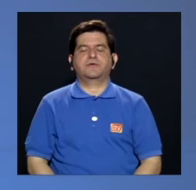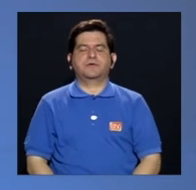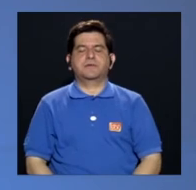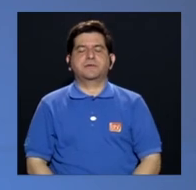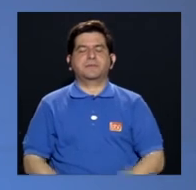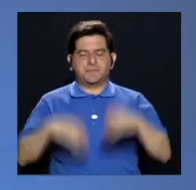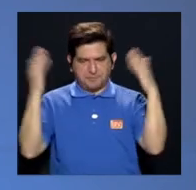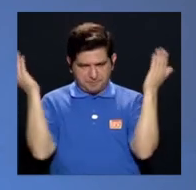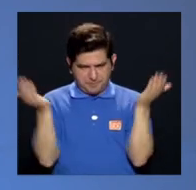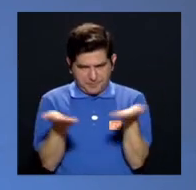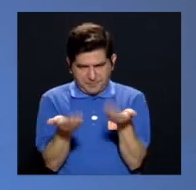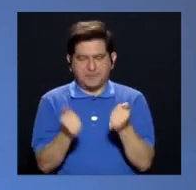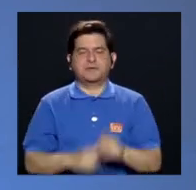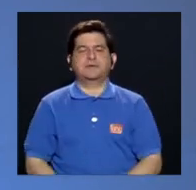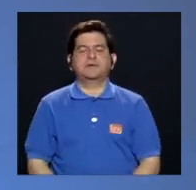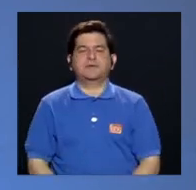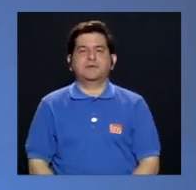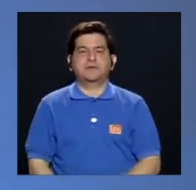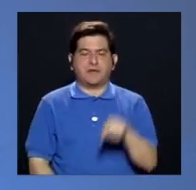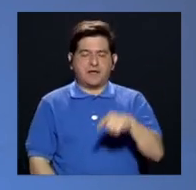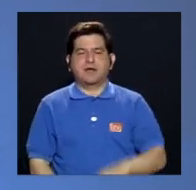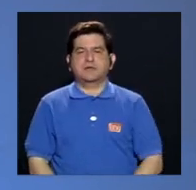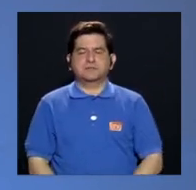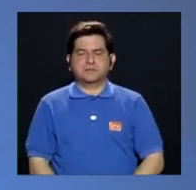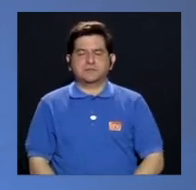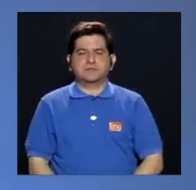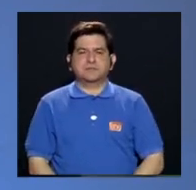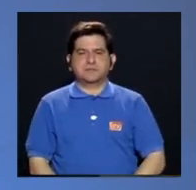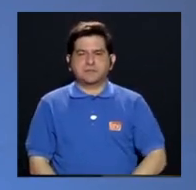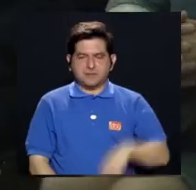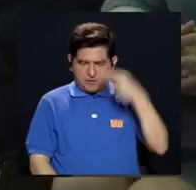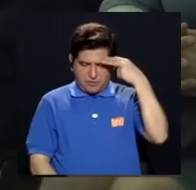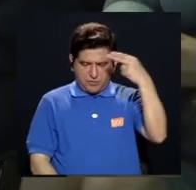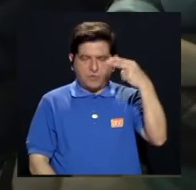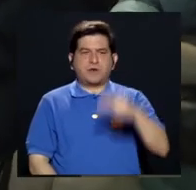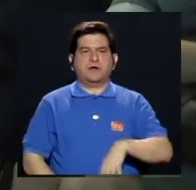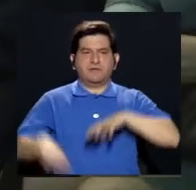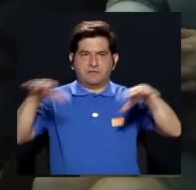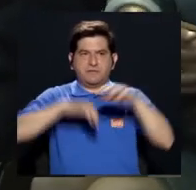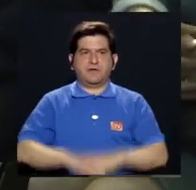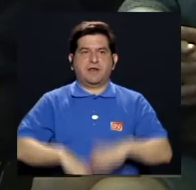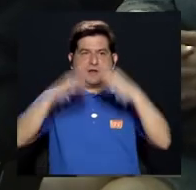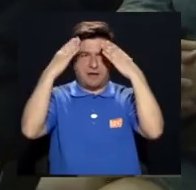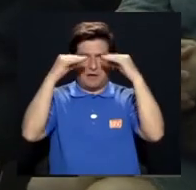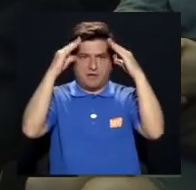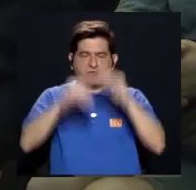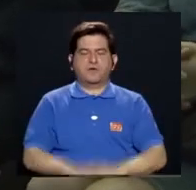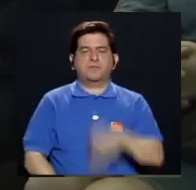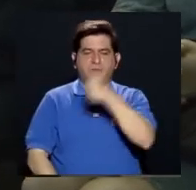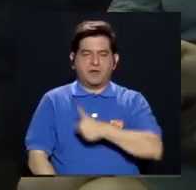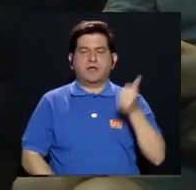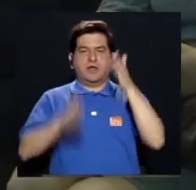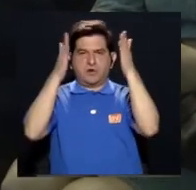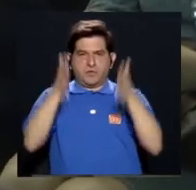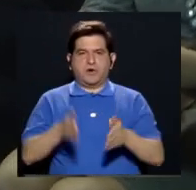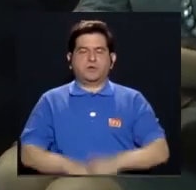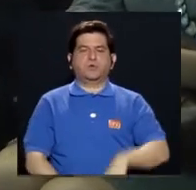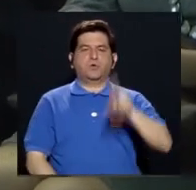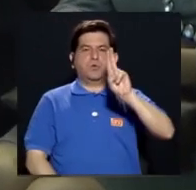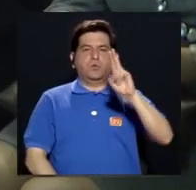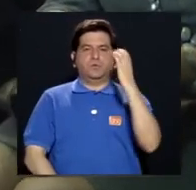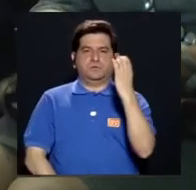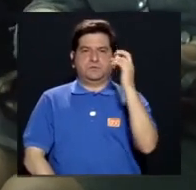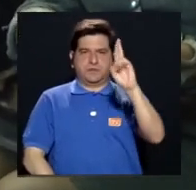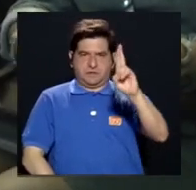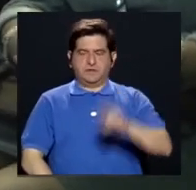la más cordial bienvenida a esta solemne actividad con motivo a la presentación del informe del señor rector de la Universidad de